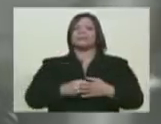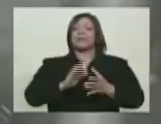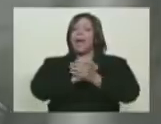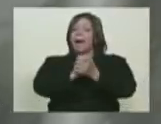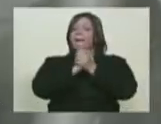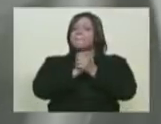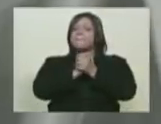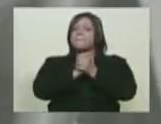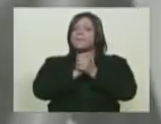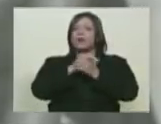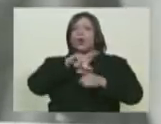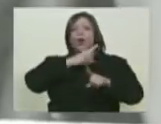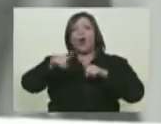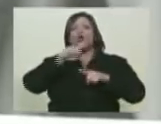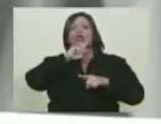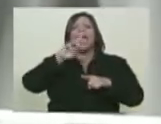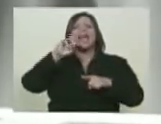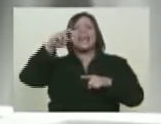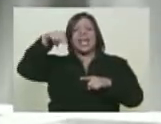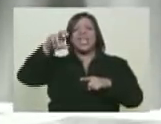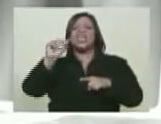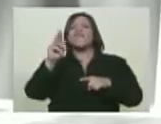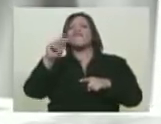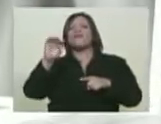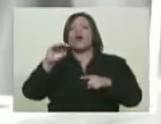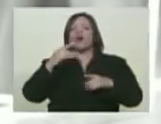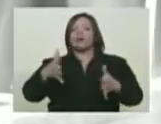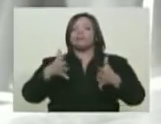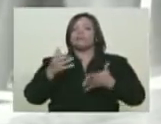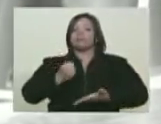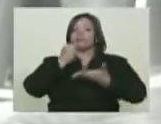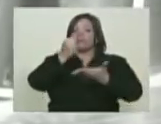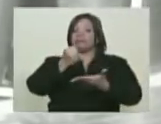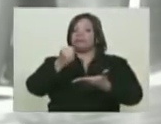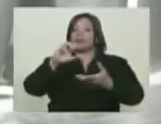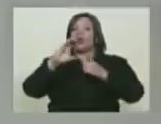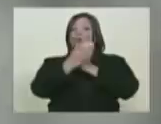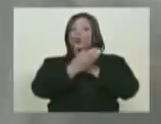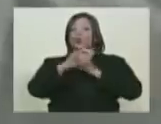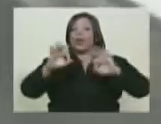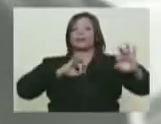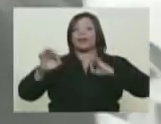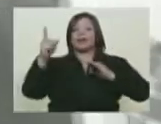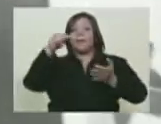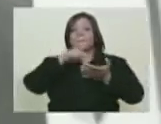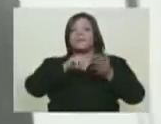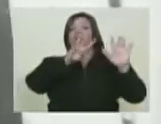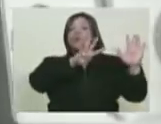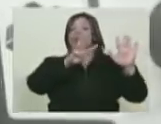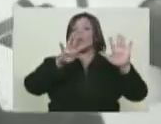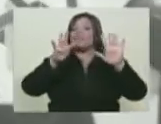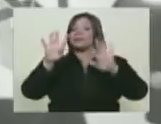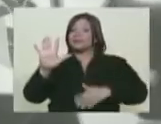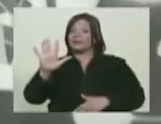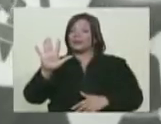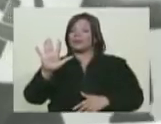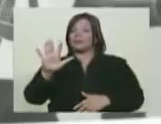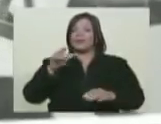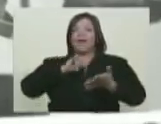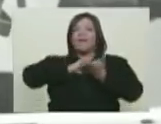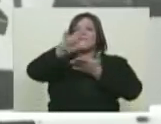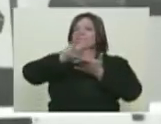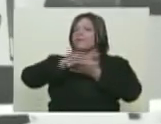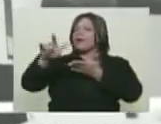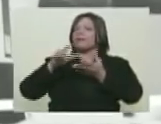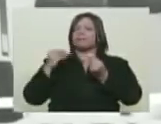en vida del dramaturgo César Rengifo, ganador del Premio Nacional de Cultura Mención Teatro en 1995. Viajero